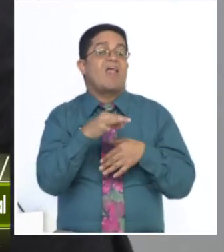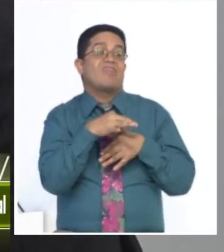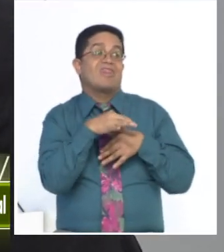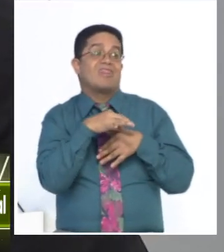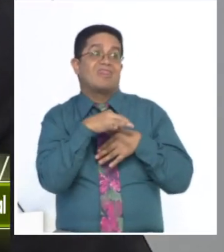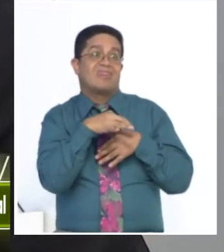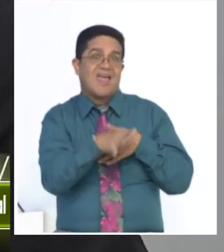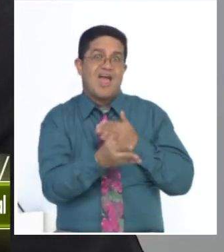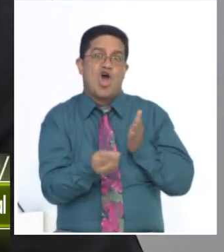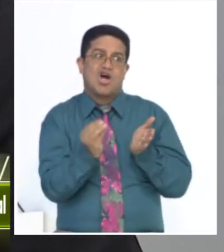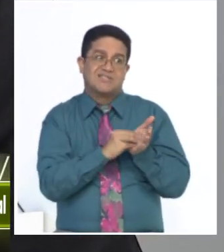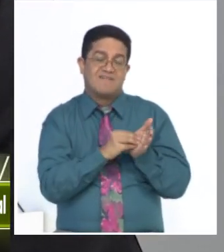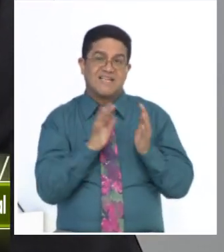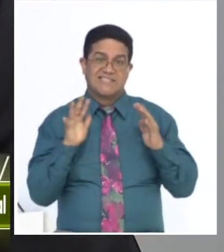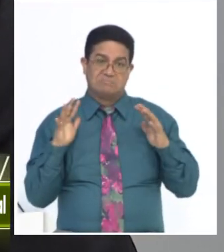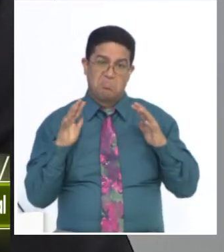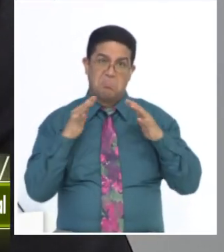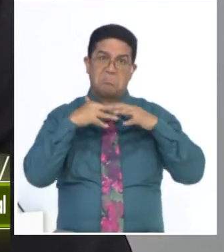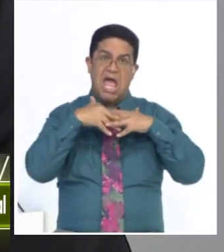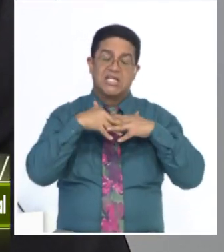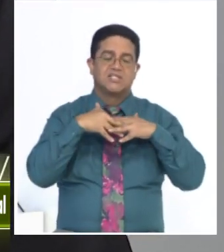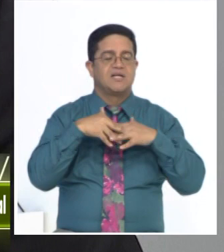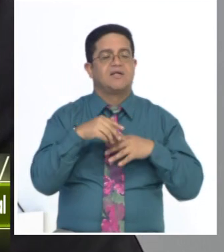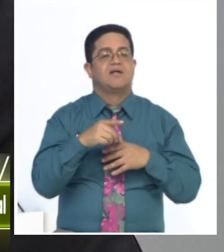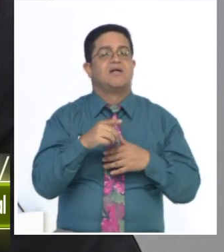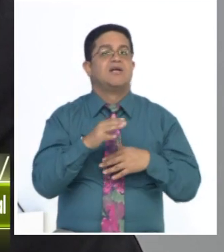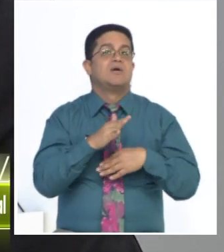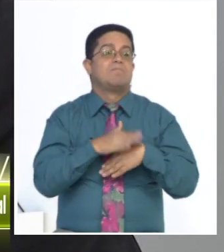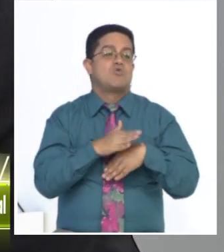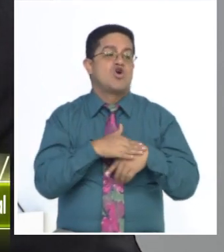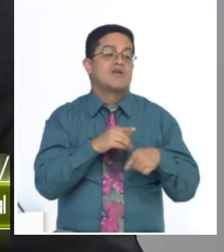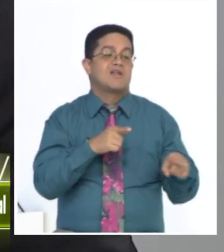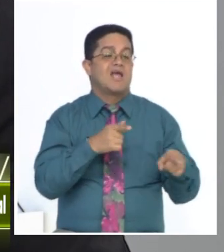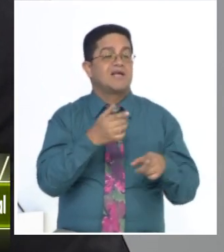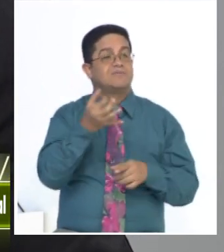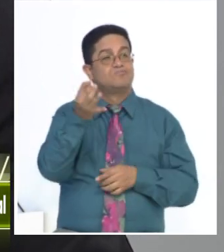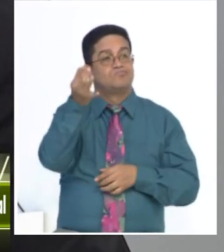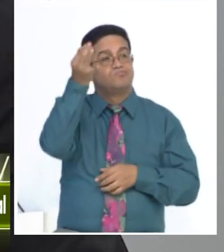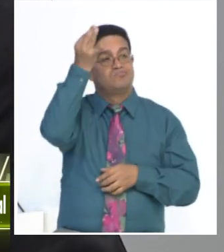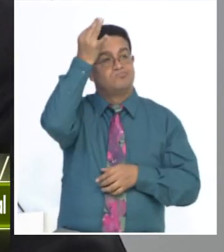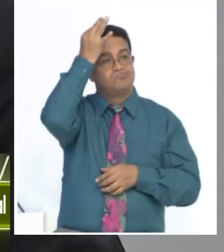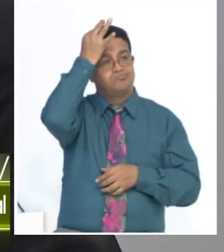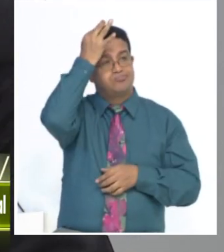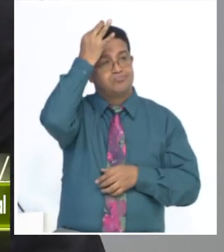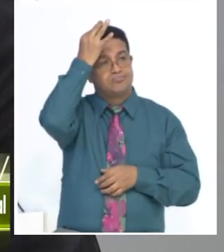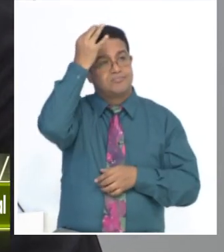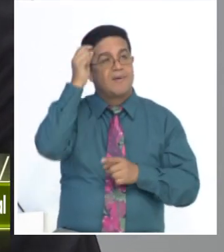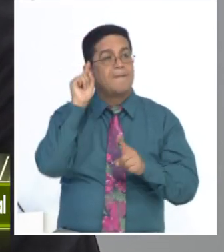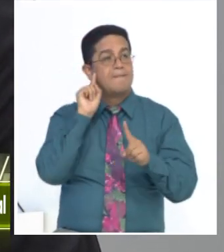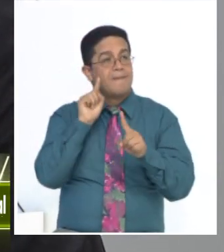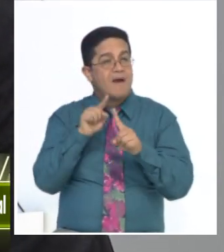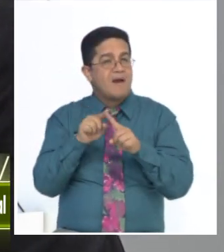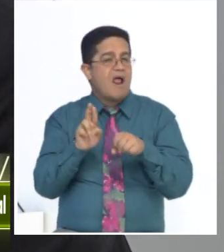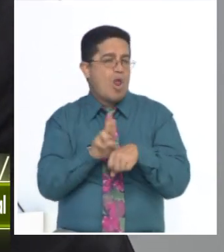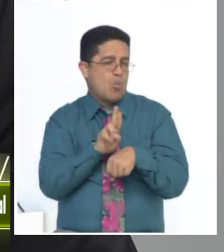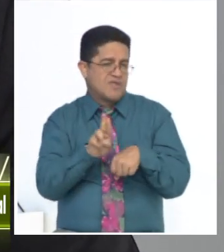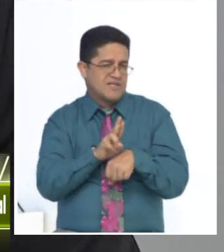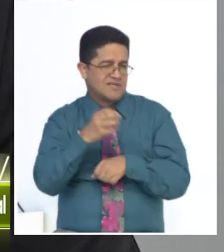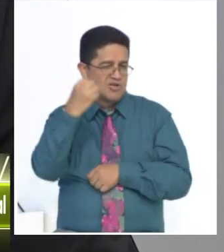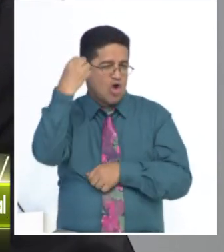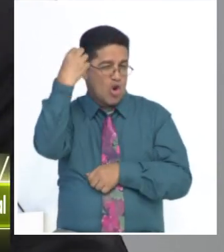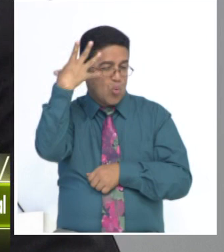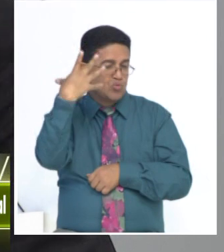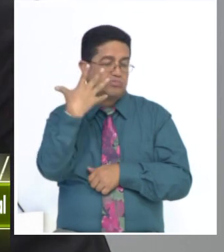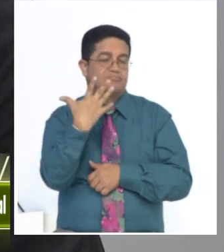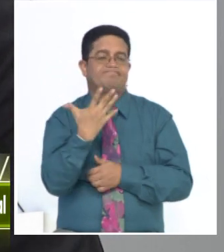misma, porque ciertos aceleradores lineales para la colocación o para la utilización de radioterapia no